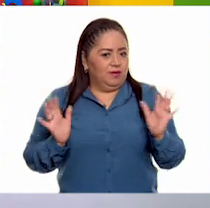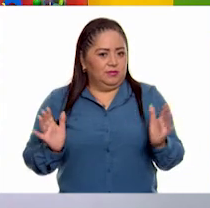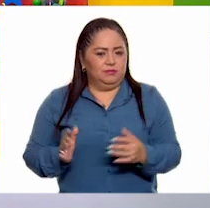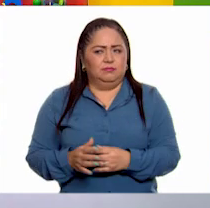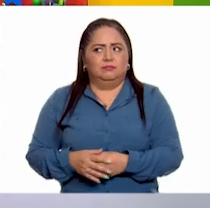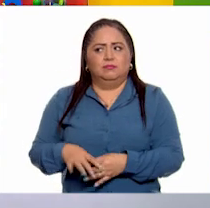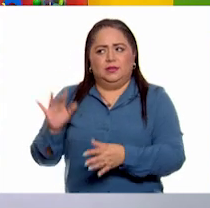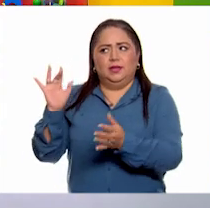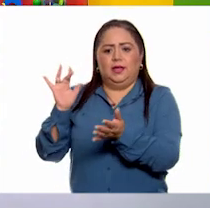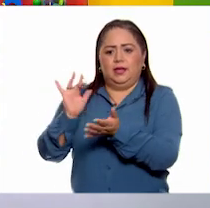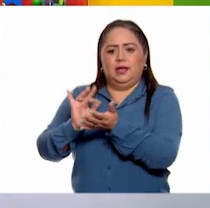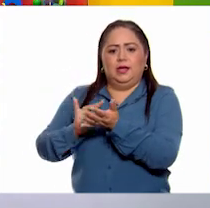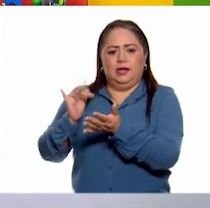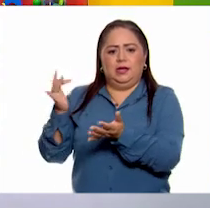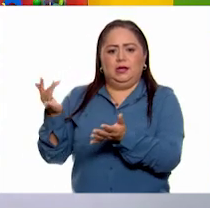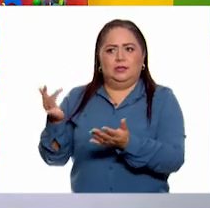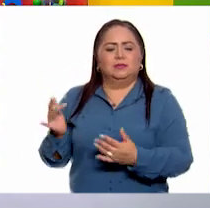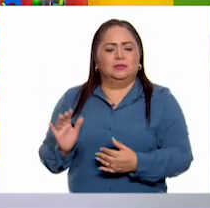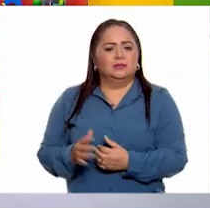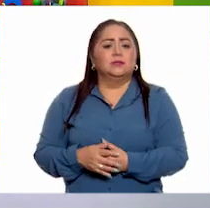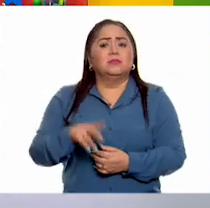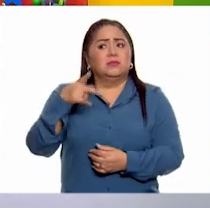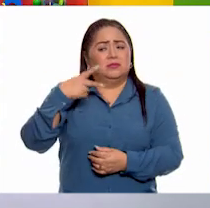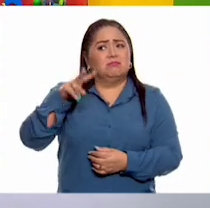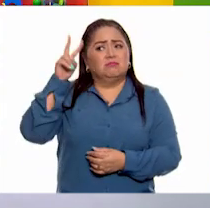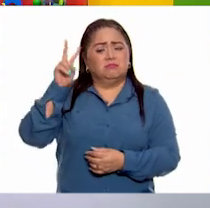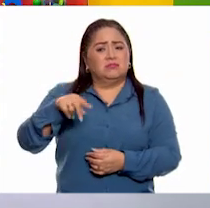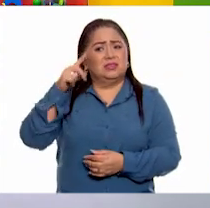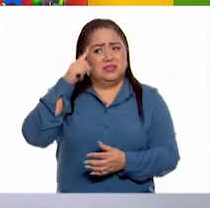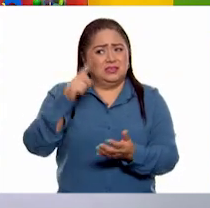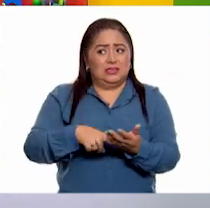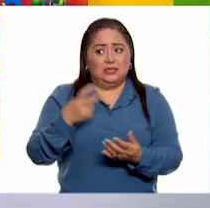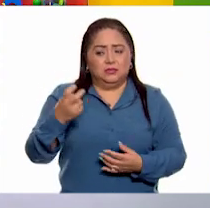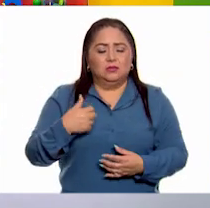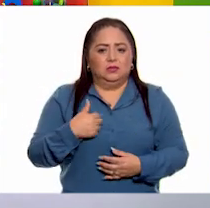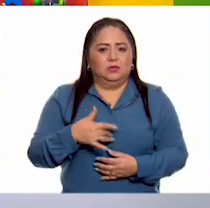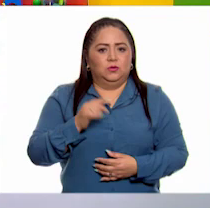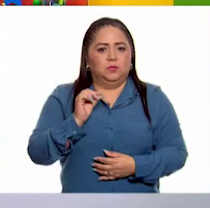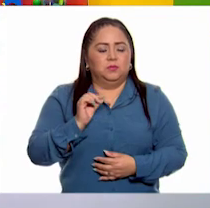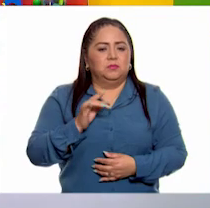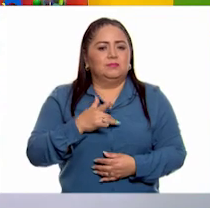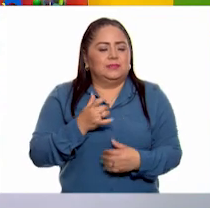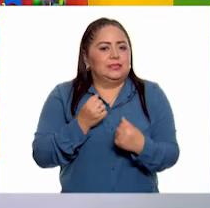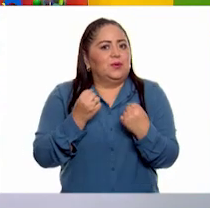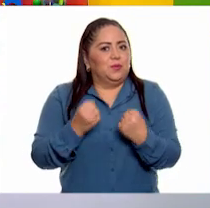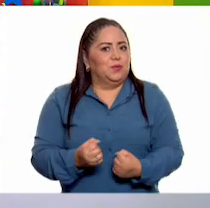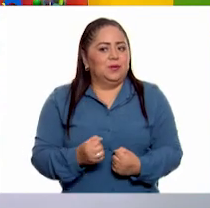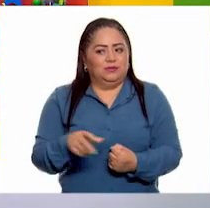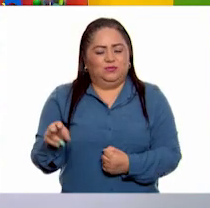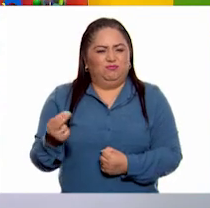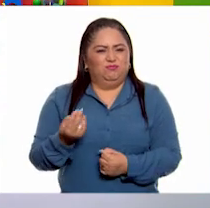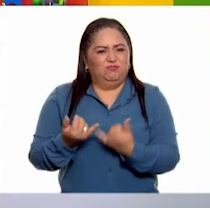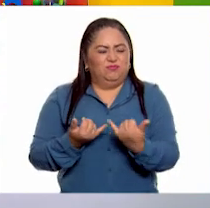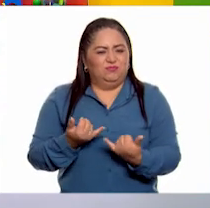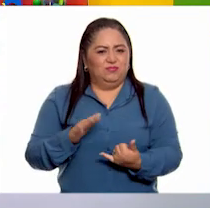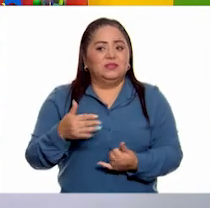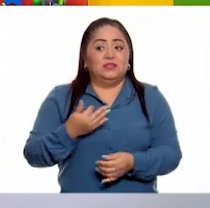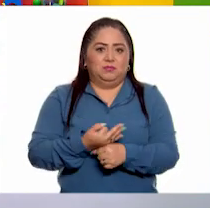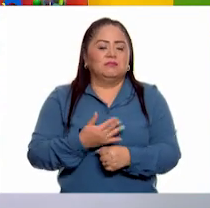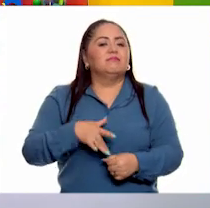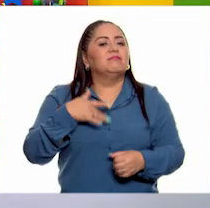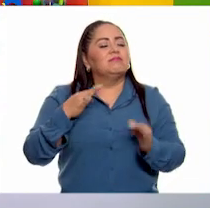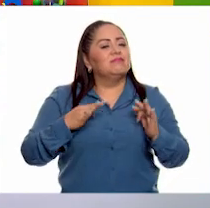Ay, gracias, Sohar. La verdad es que creo que eso me haría sentir un poco más segura y un poco